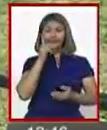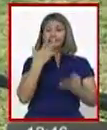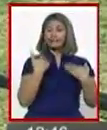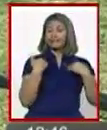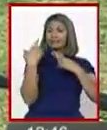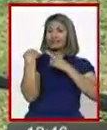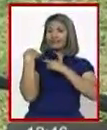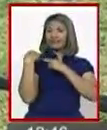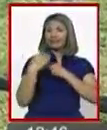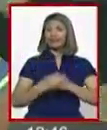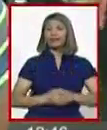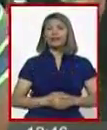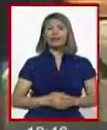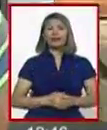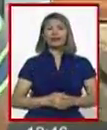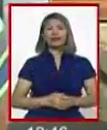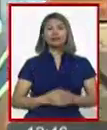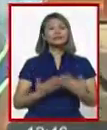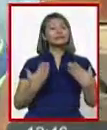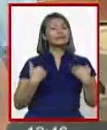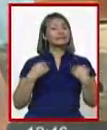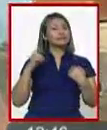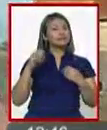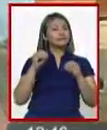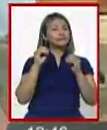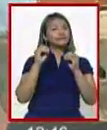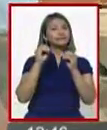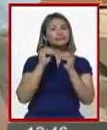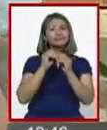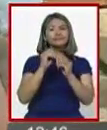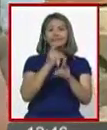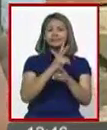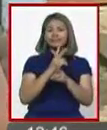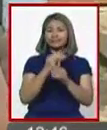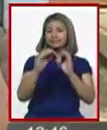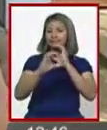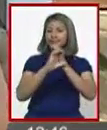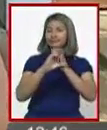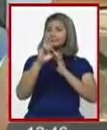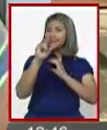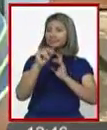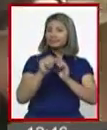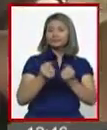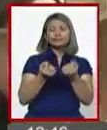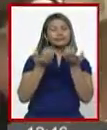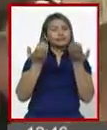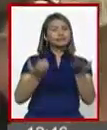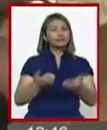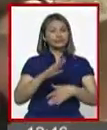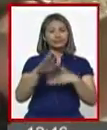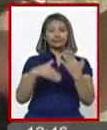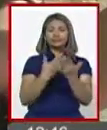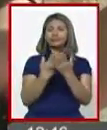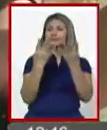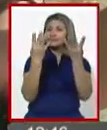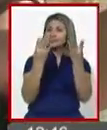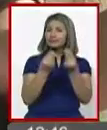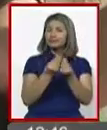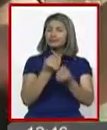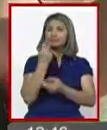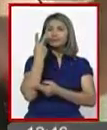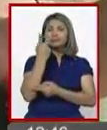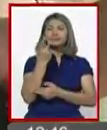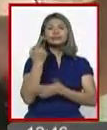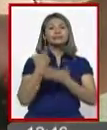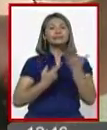va a ser responsable de eso? Deberían tener más cuidado. Claro, los camiones por acá no deberían pasar, por aquí, camiones pesados. Como todo está apagado, no, ni para